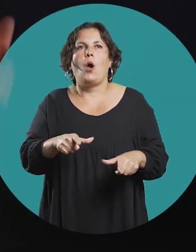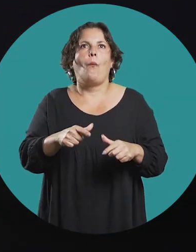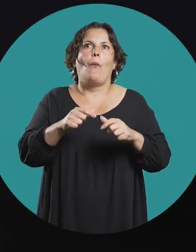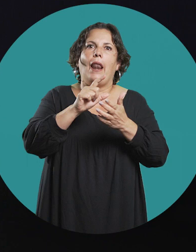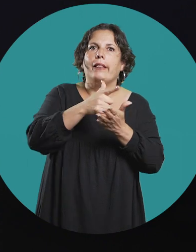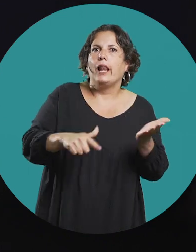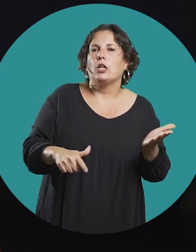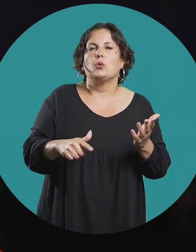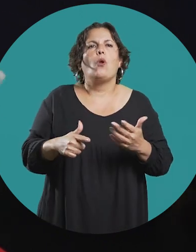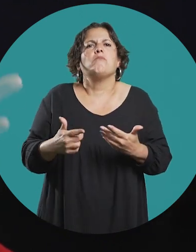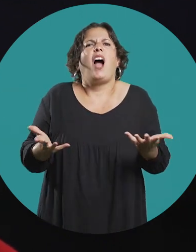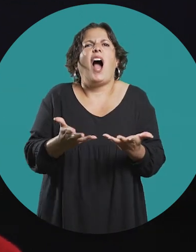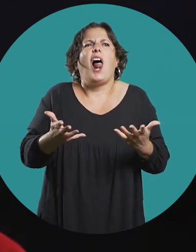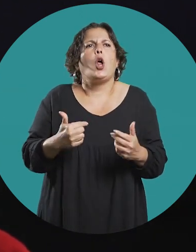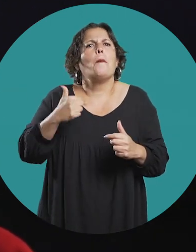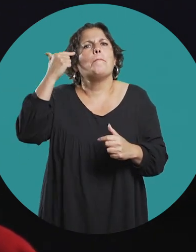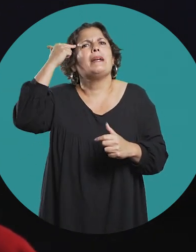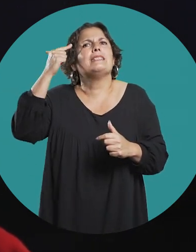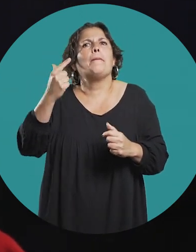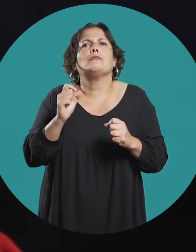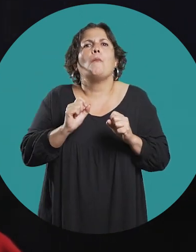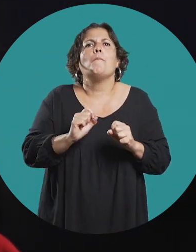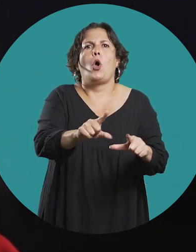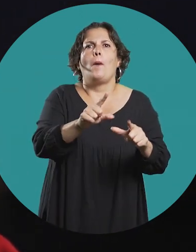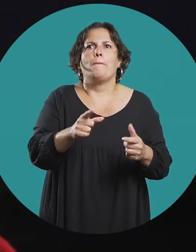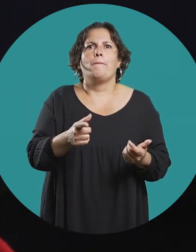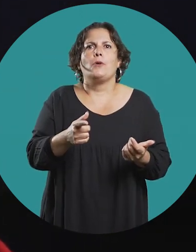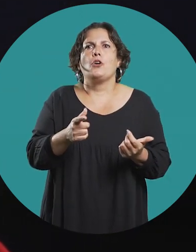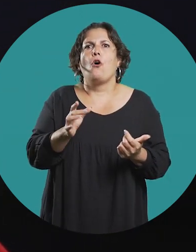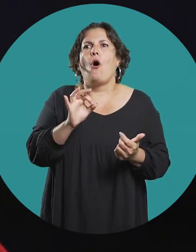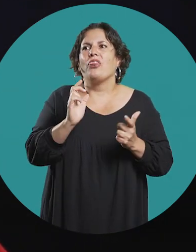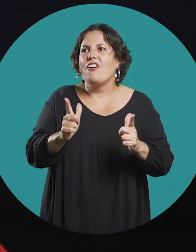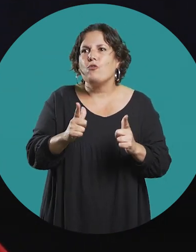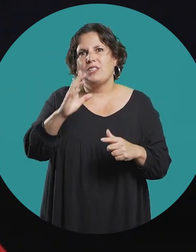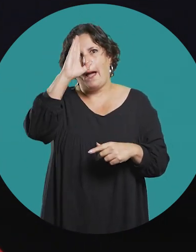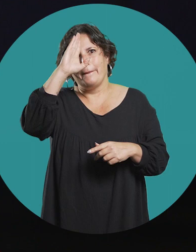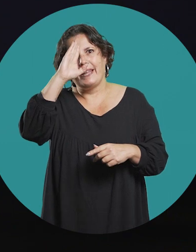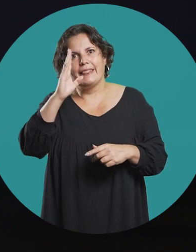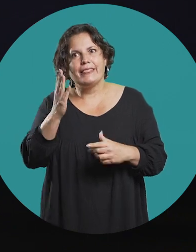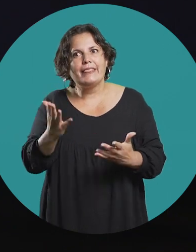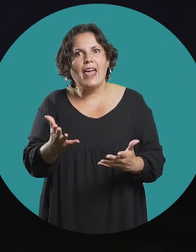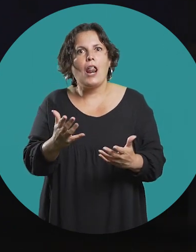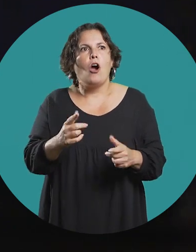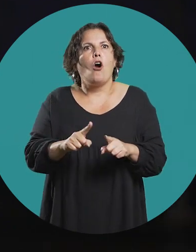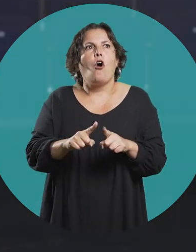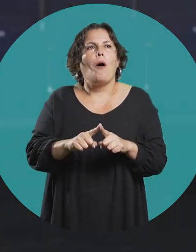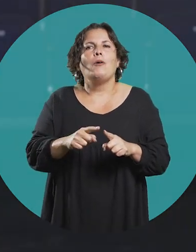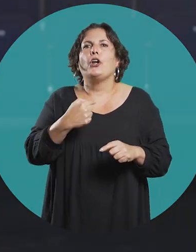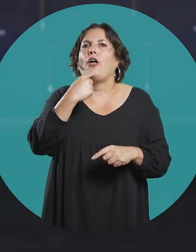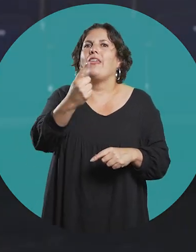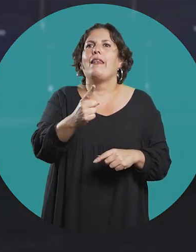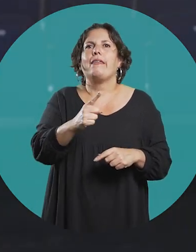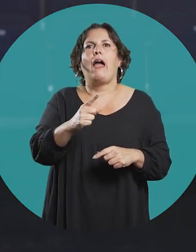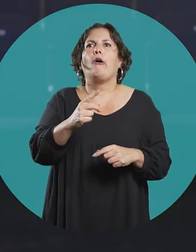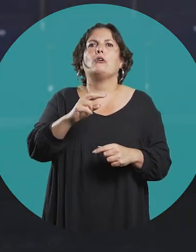en literatura. O sea, es algo que de esta cosa del pensamiento propio, de disfrutar el aprender. Es como, no te diría que